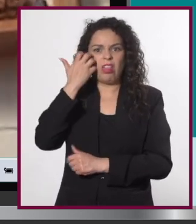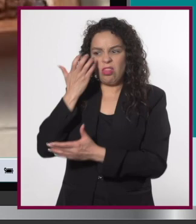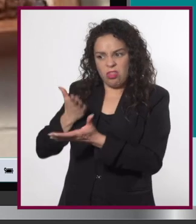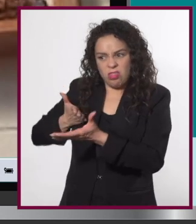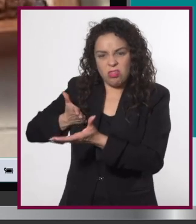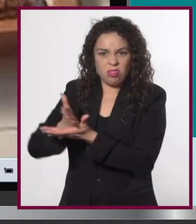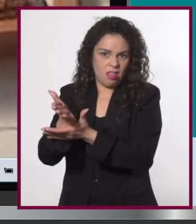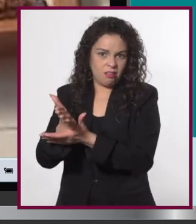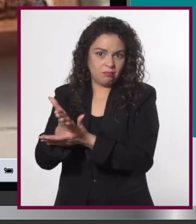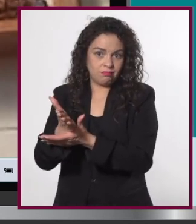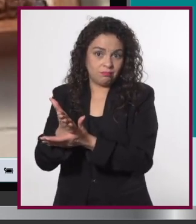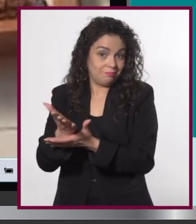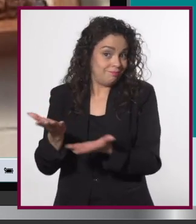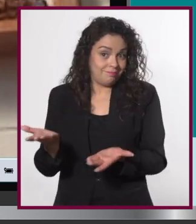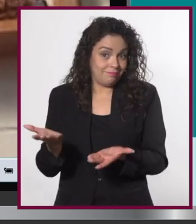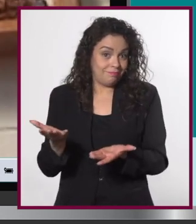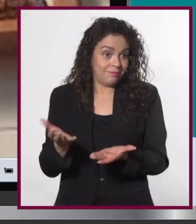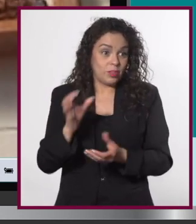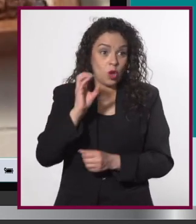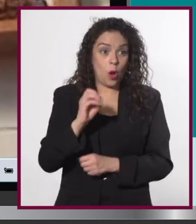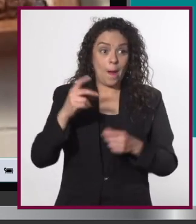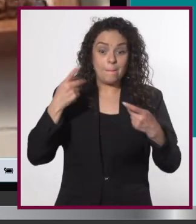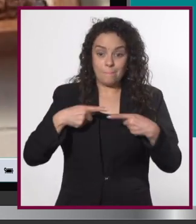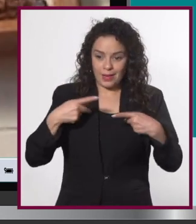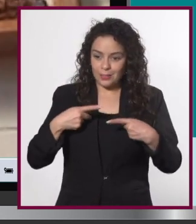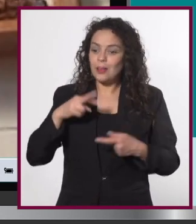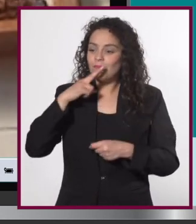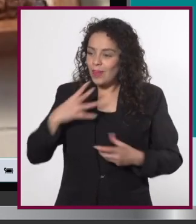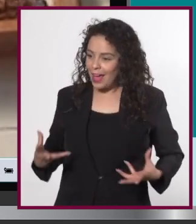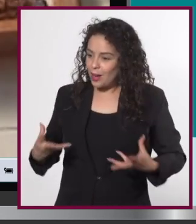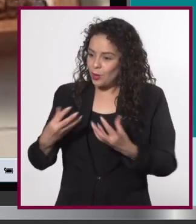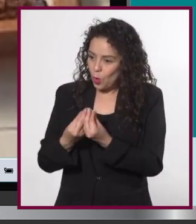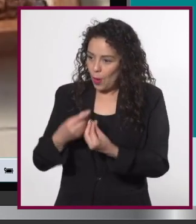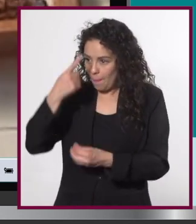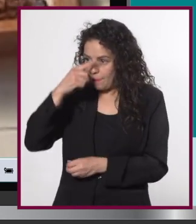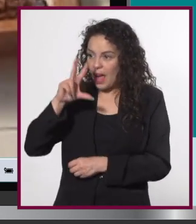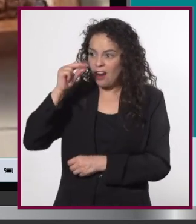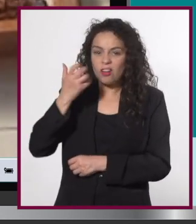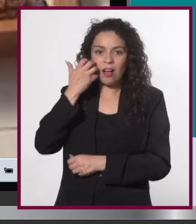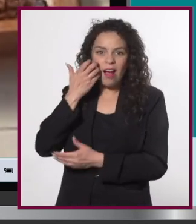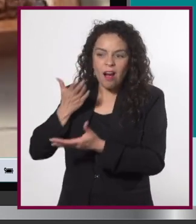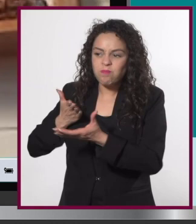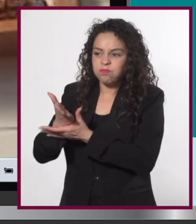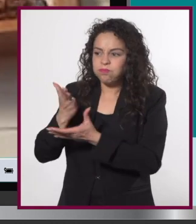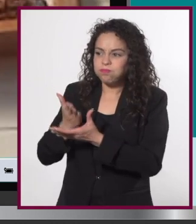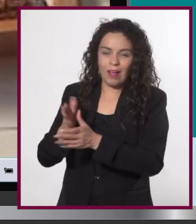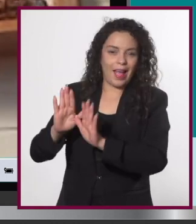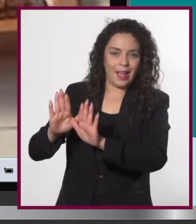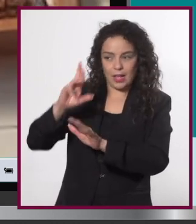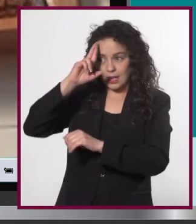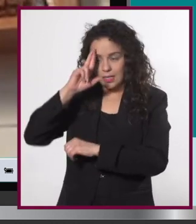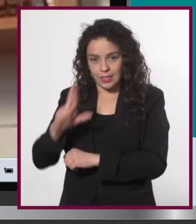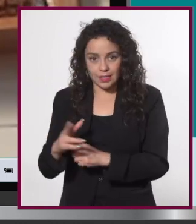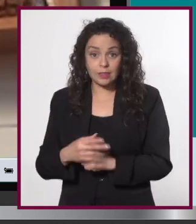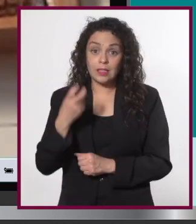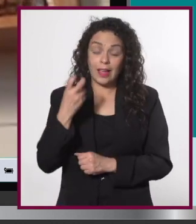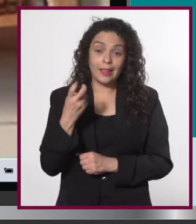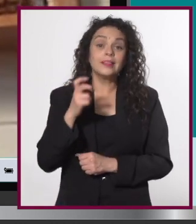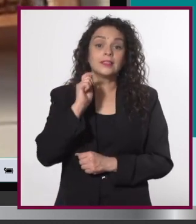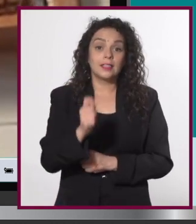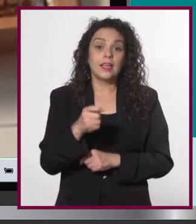te veas como una persona más de ese lugar, ¿no? Tratar de no invadir lo más posible, y entonces de ahí empezar a